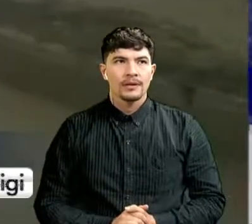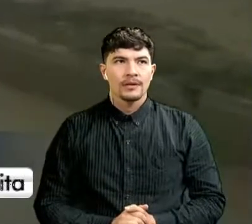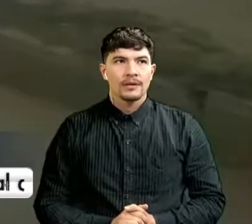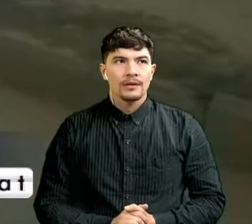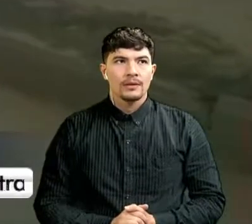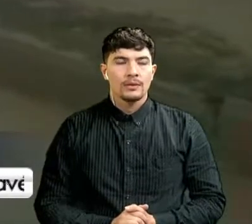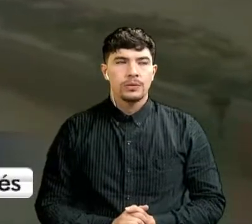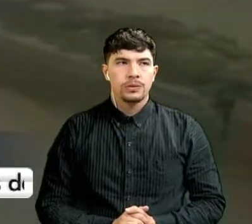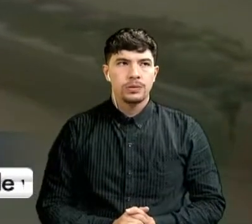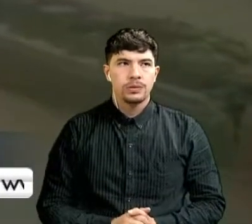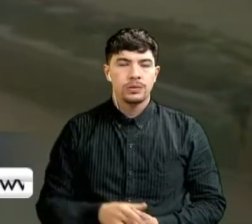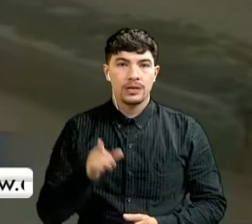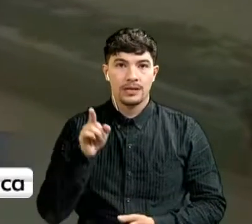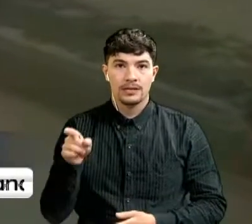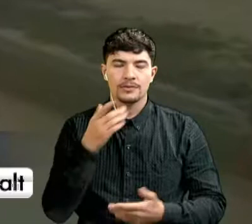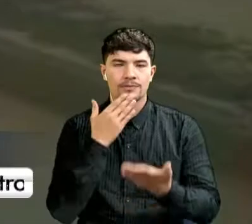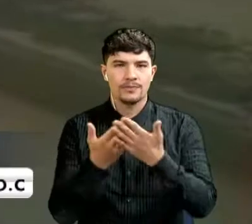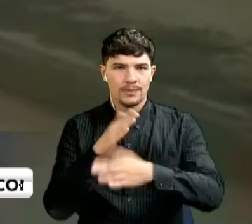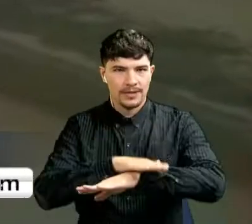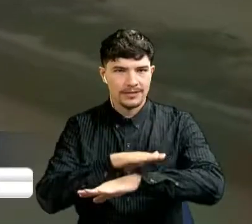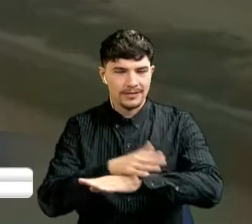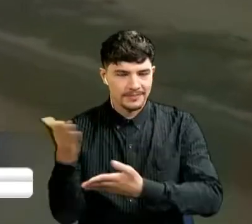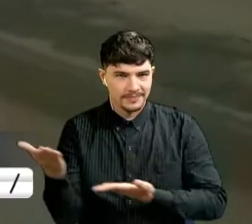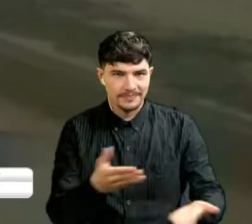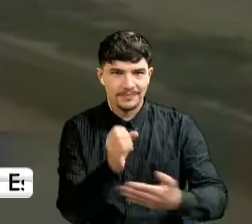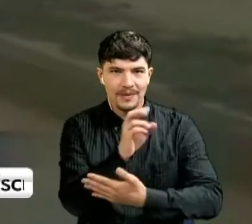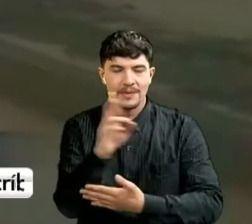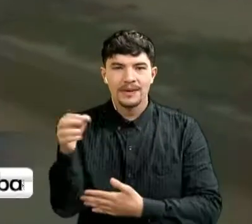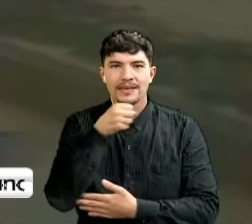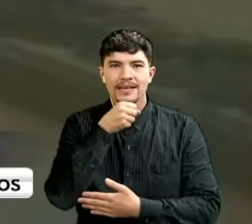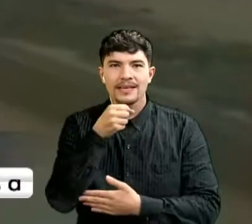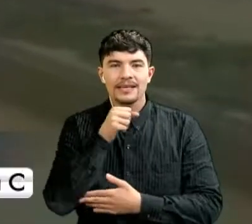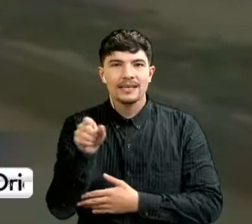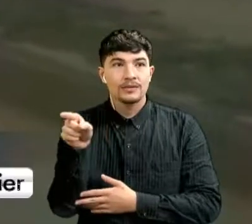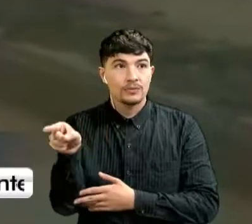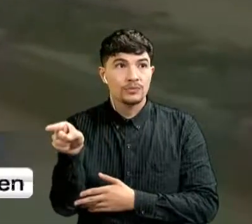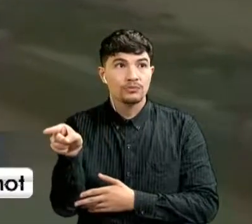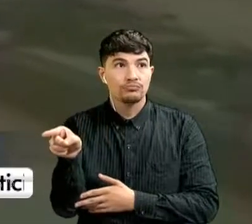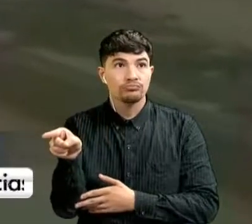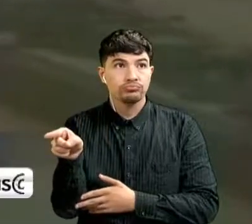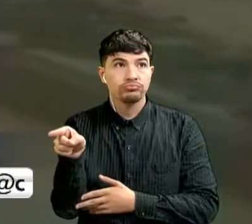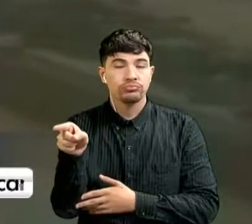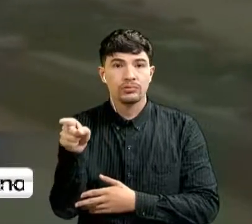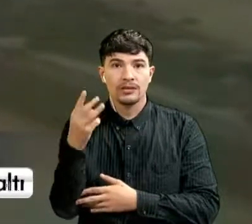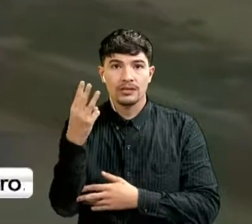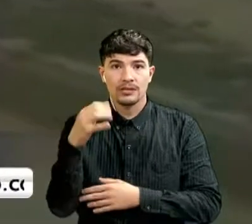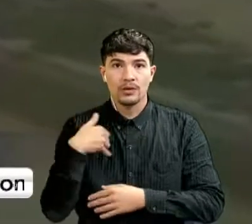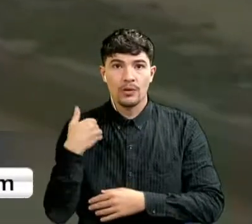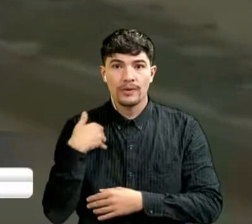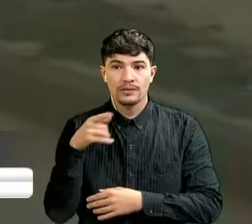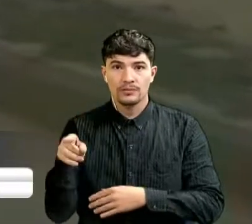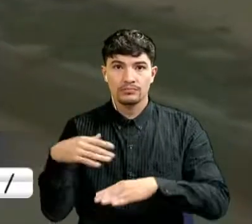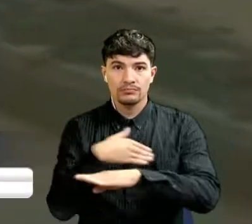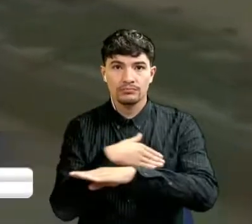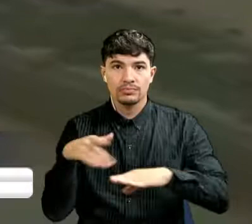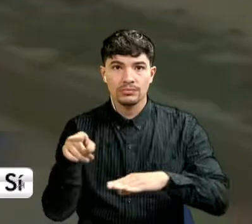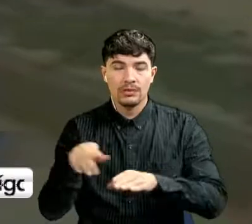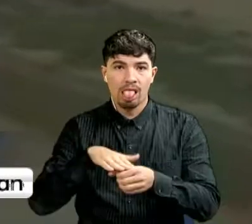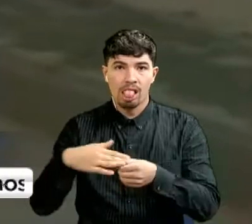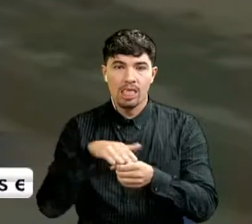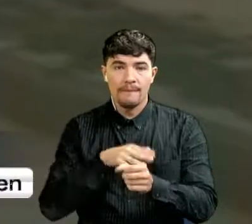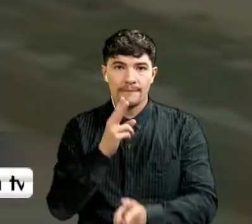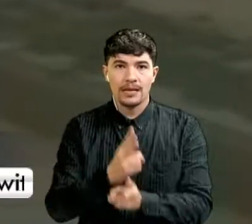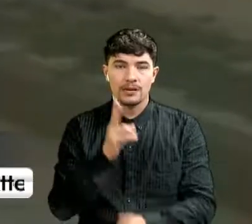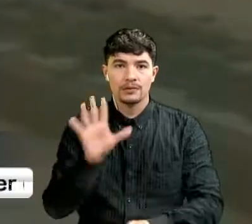tres jóvenes que se cuelgan de un camión de carga pesada que se encuentra desplazándose por la vida, arriesgando sus vidas.